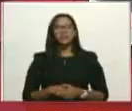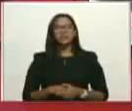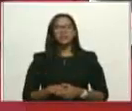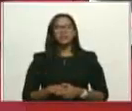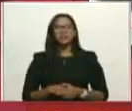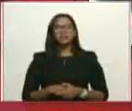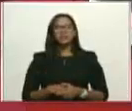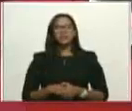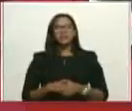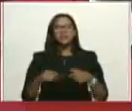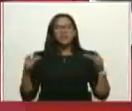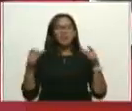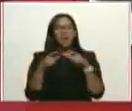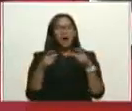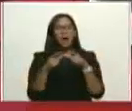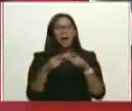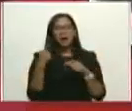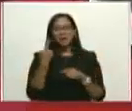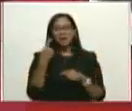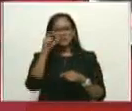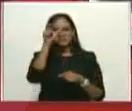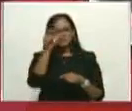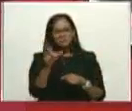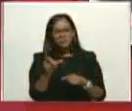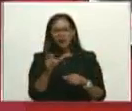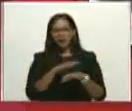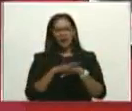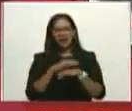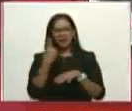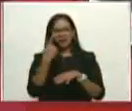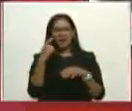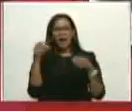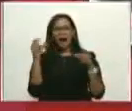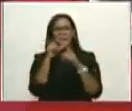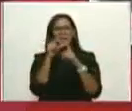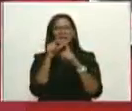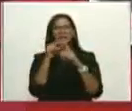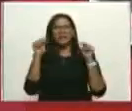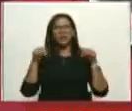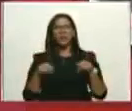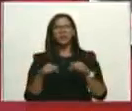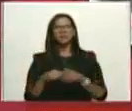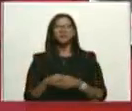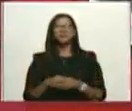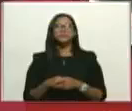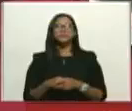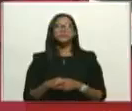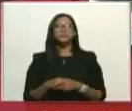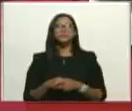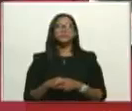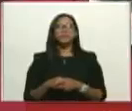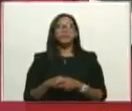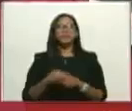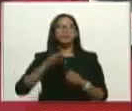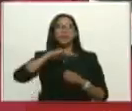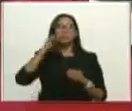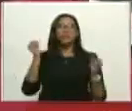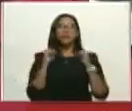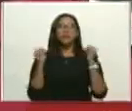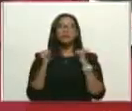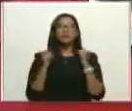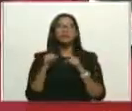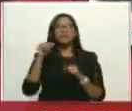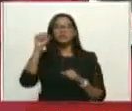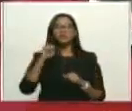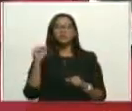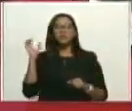que se reúnen en una sola palabra hoy, aquí, en esta montaña fría del sur de